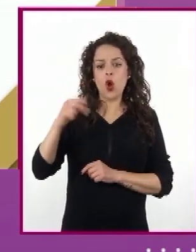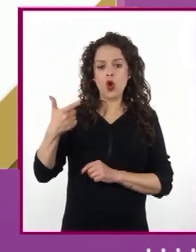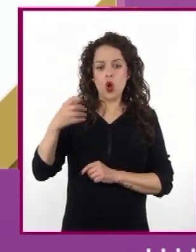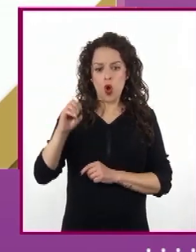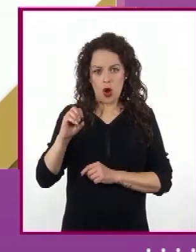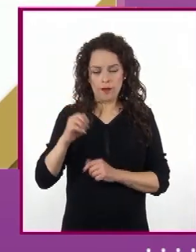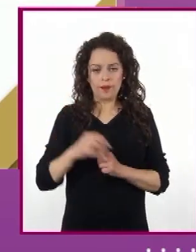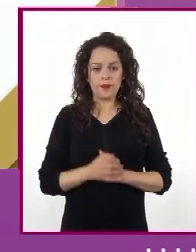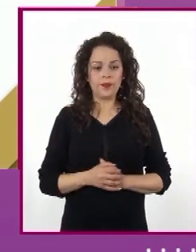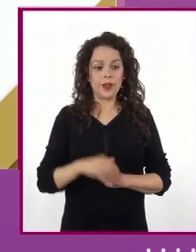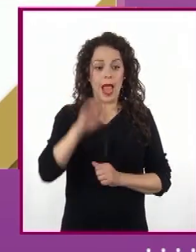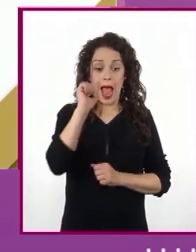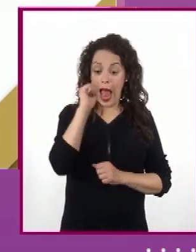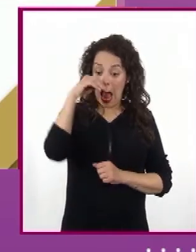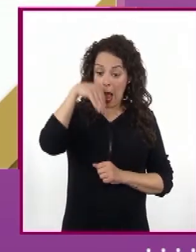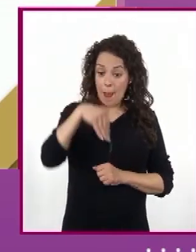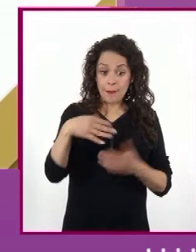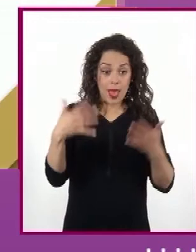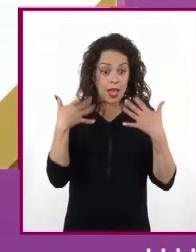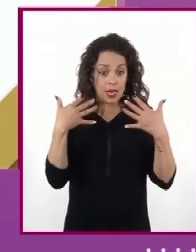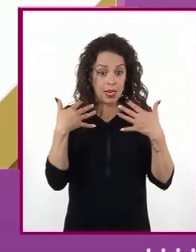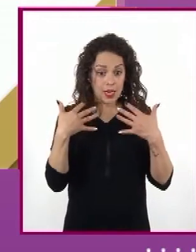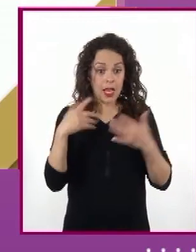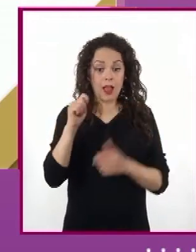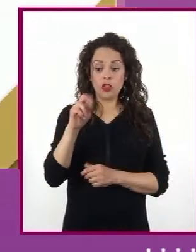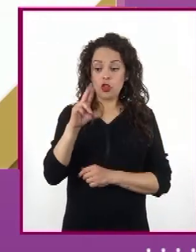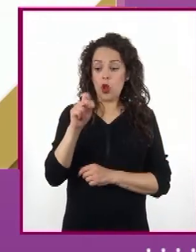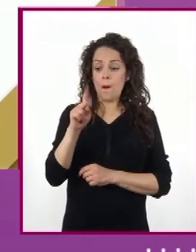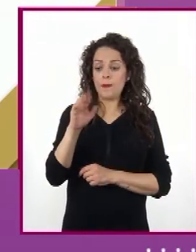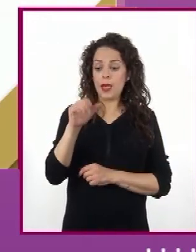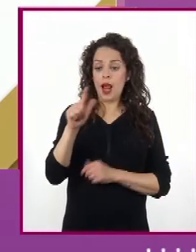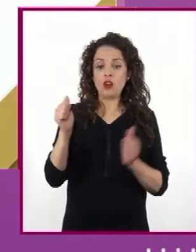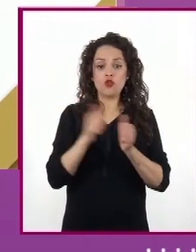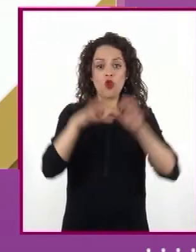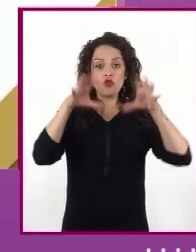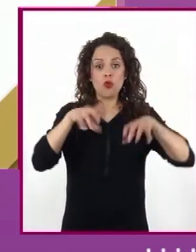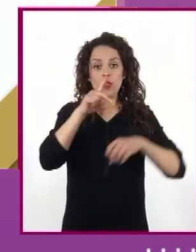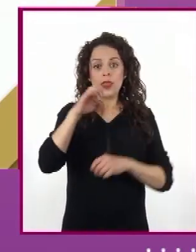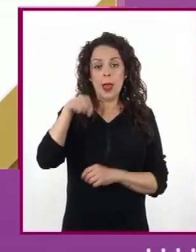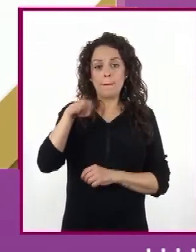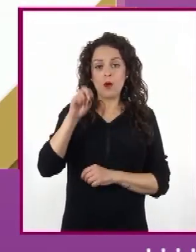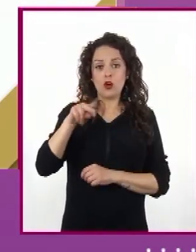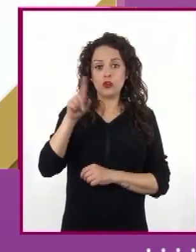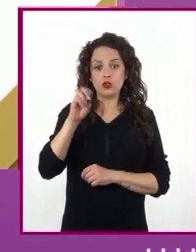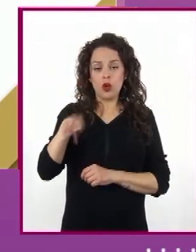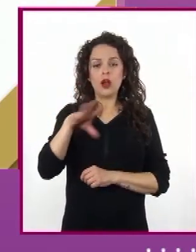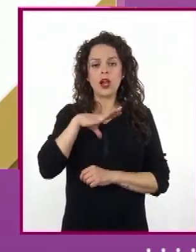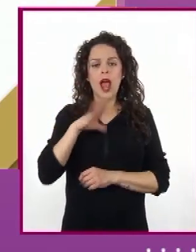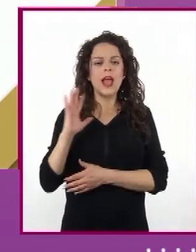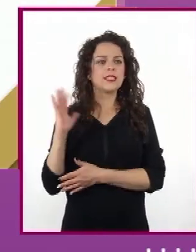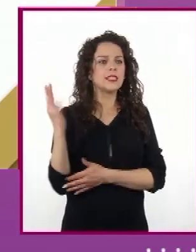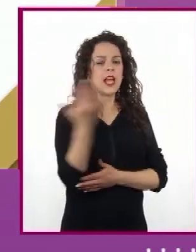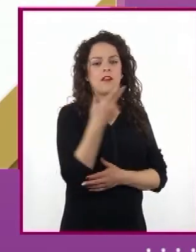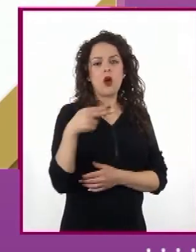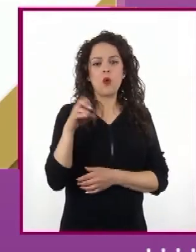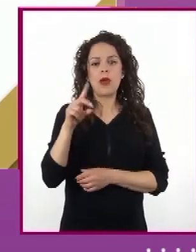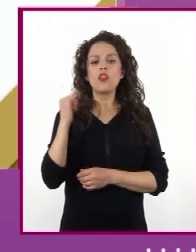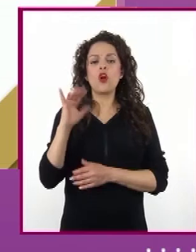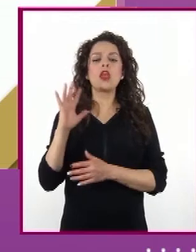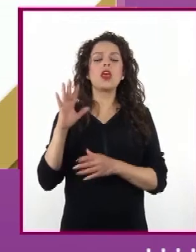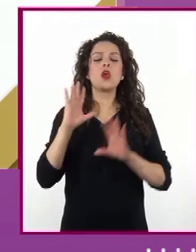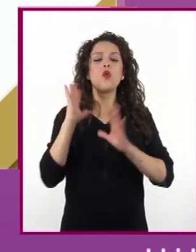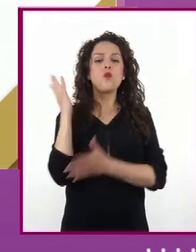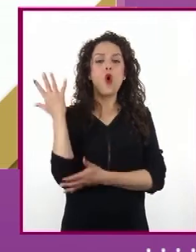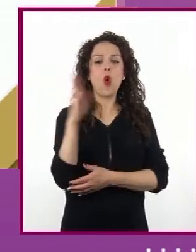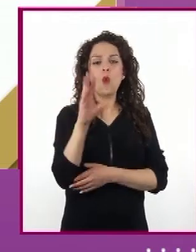clima AM, tropical con lluvias de monzón, presenta vegetación de selva húmeda y bosque tropical